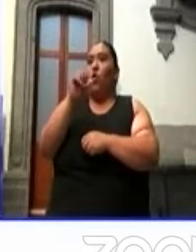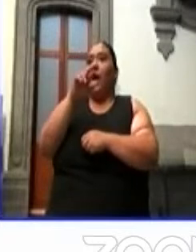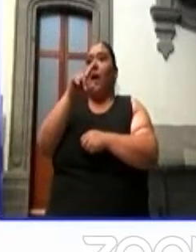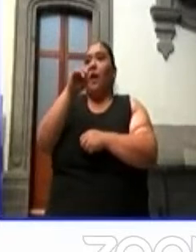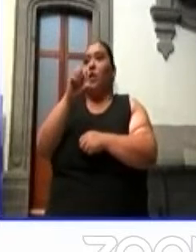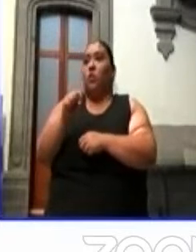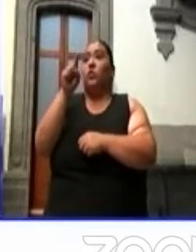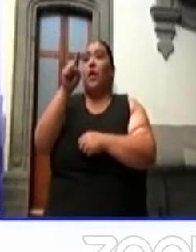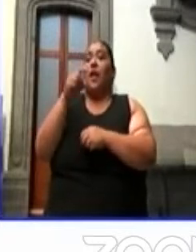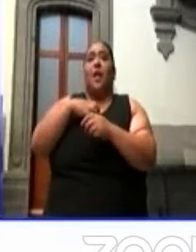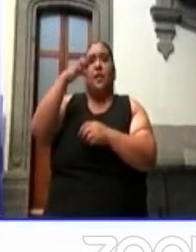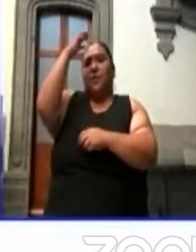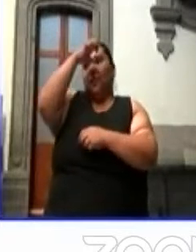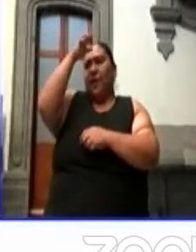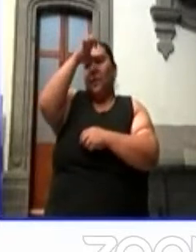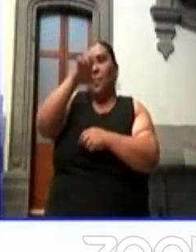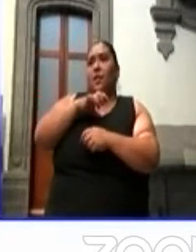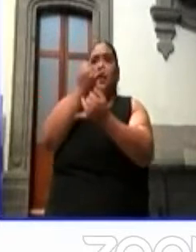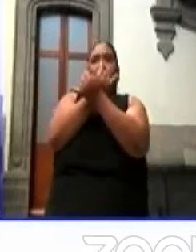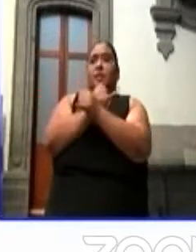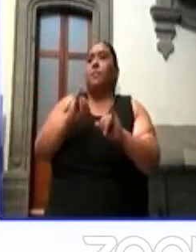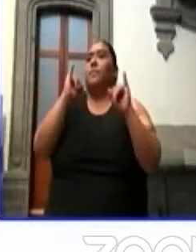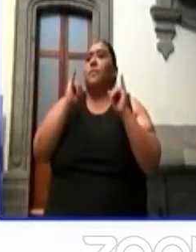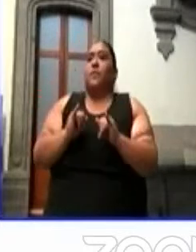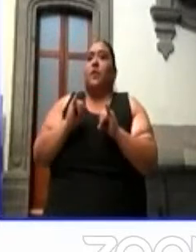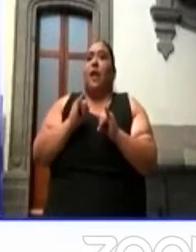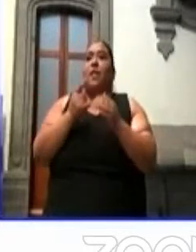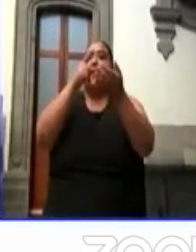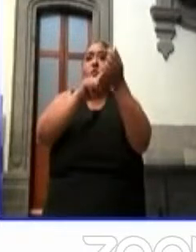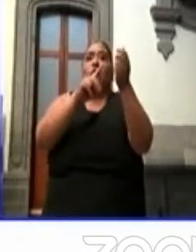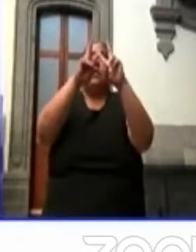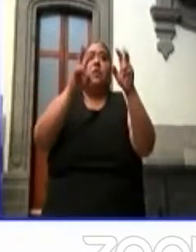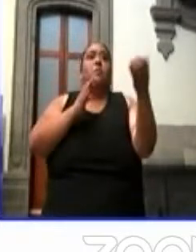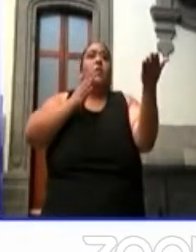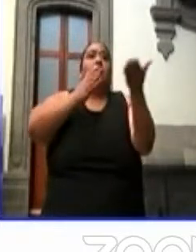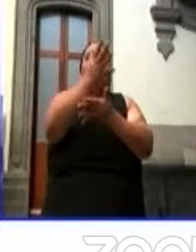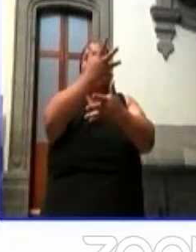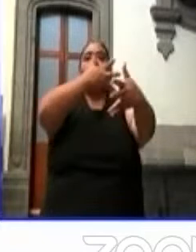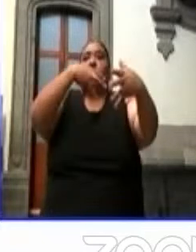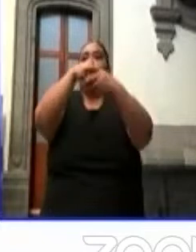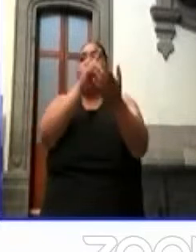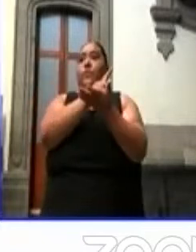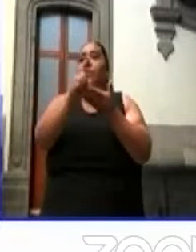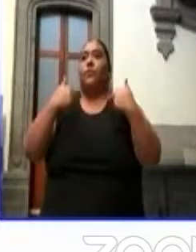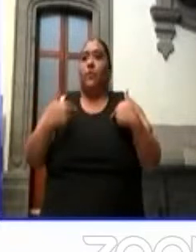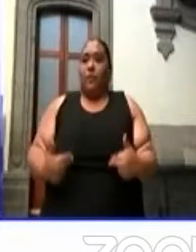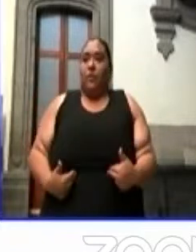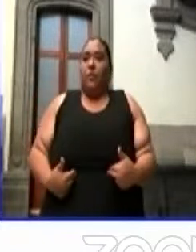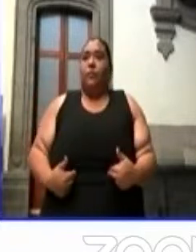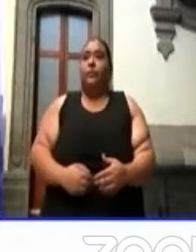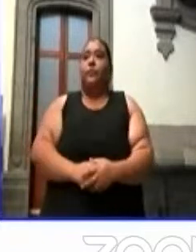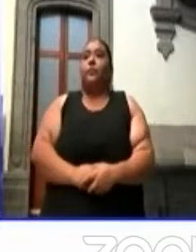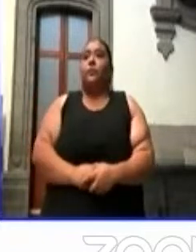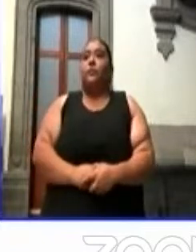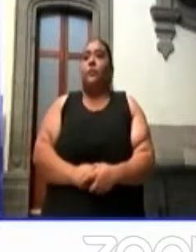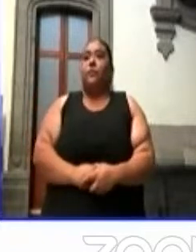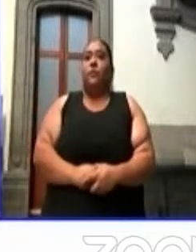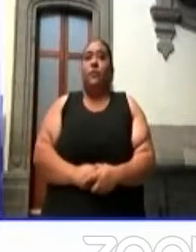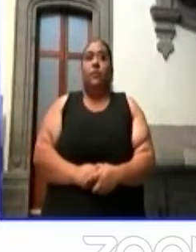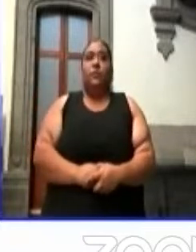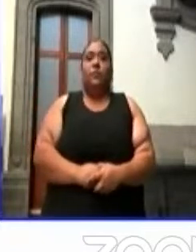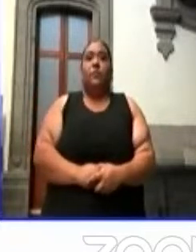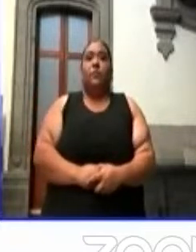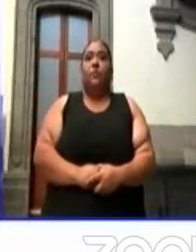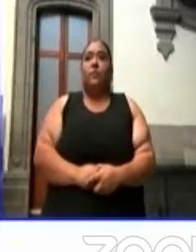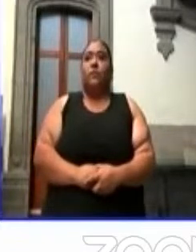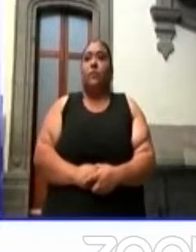es experto independiente en accesibilidad, inclusión y derechos humanos. Les cuento el chisme.